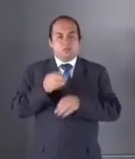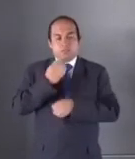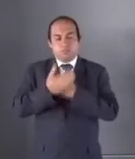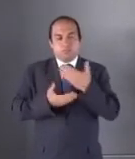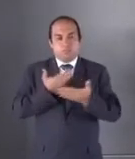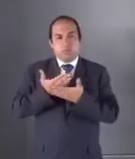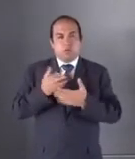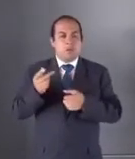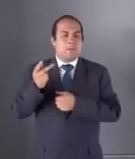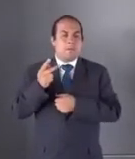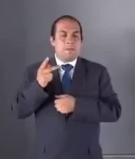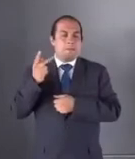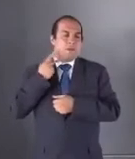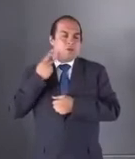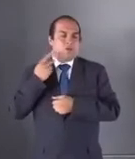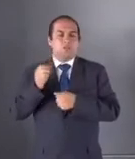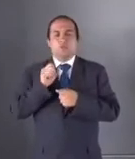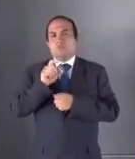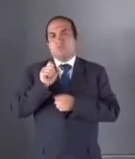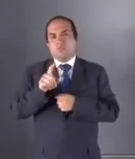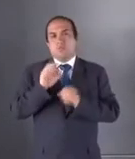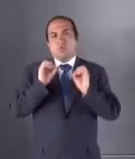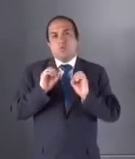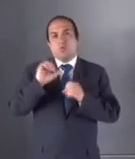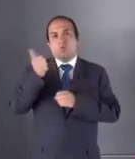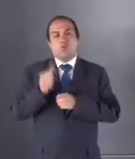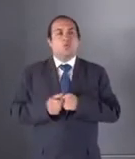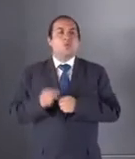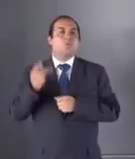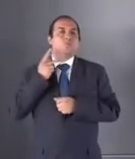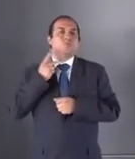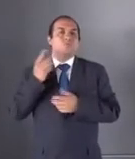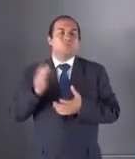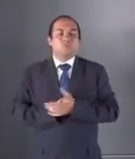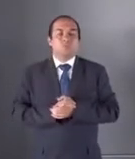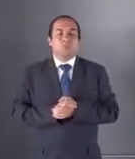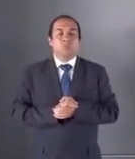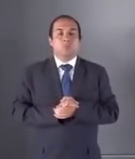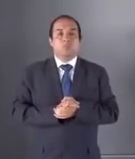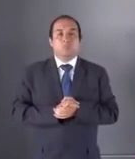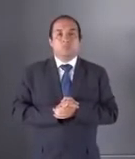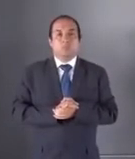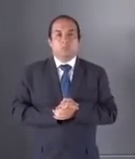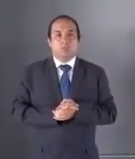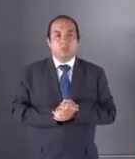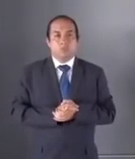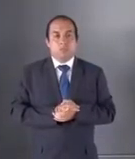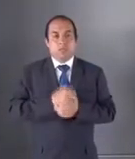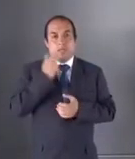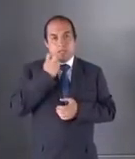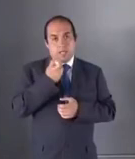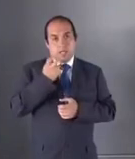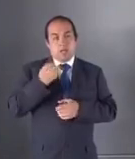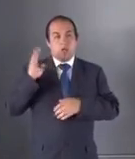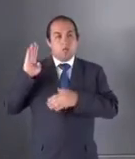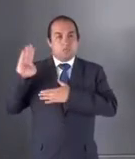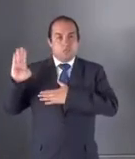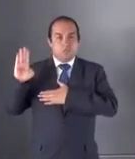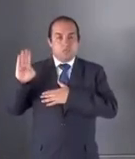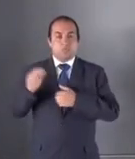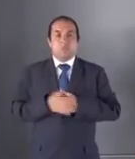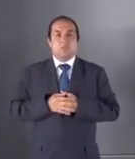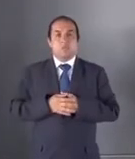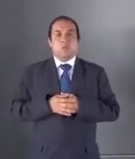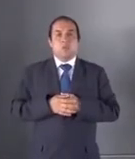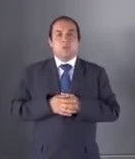sea de otro, sea del mismo partido político del que es uno. Y ahí el compromiso permanente de erradicar